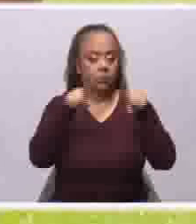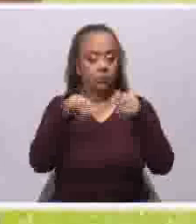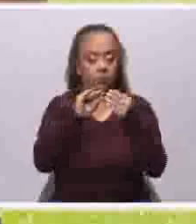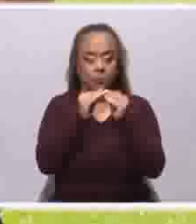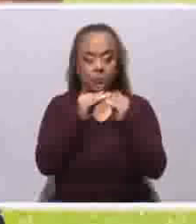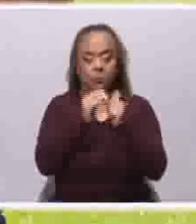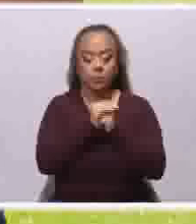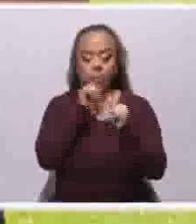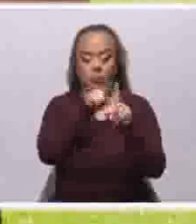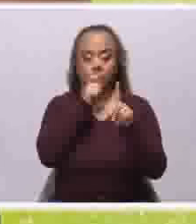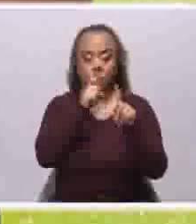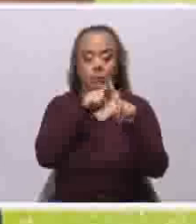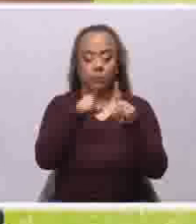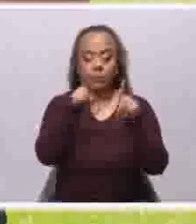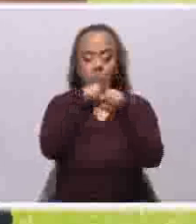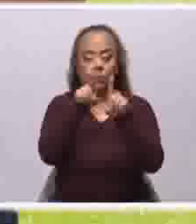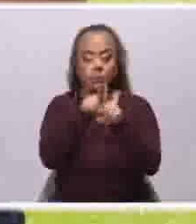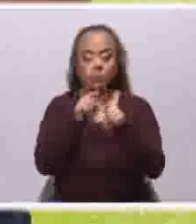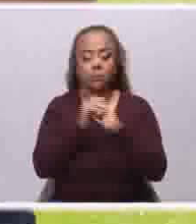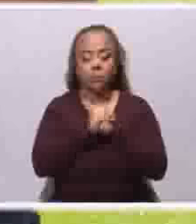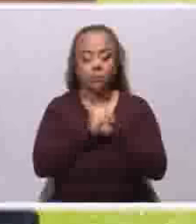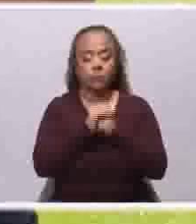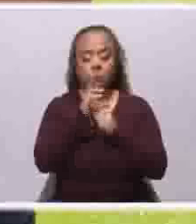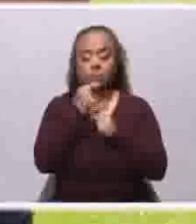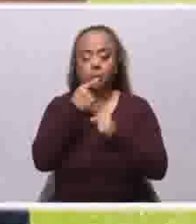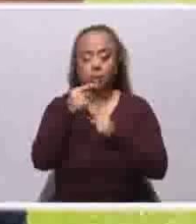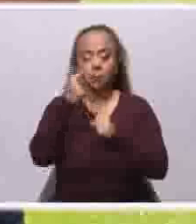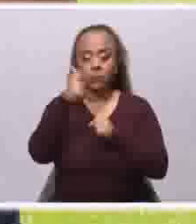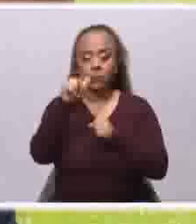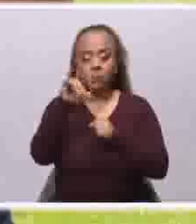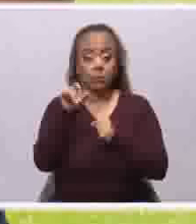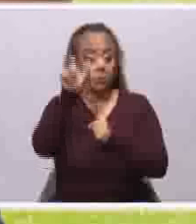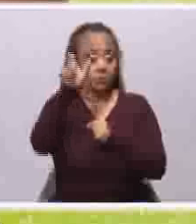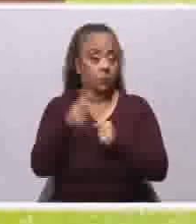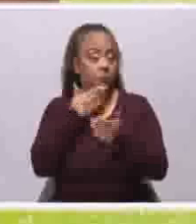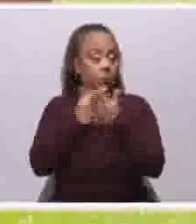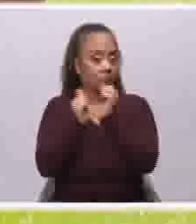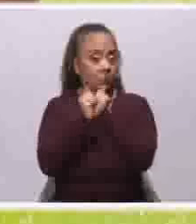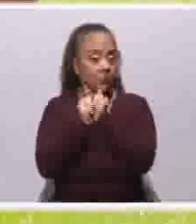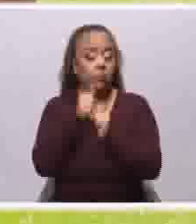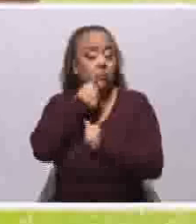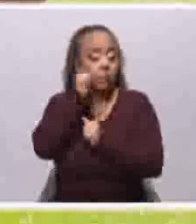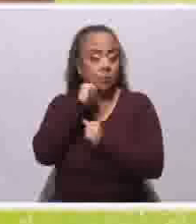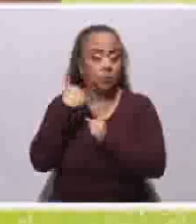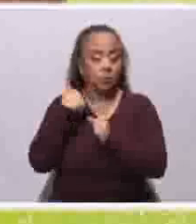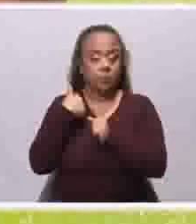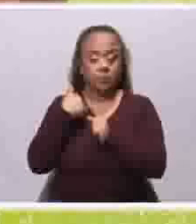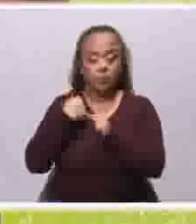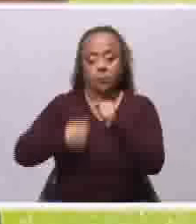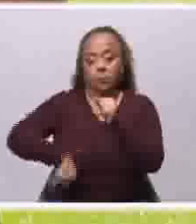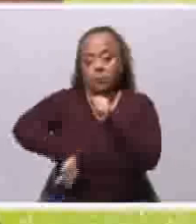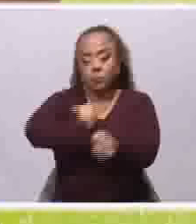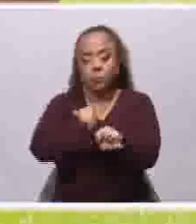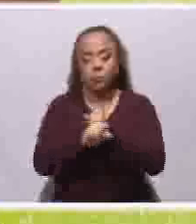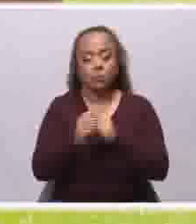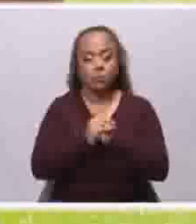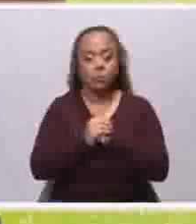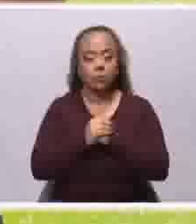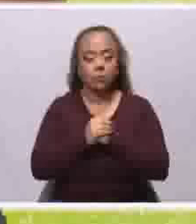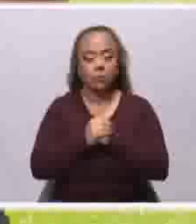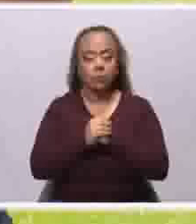referencia pero por ejemplo no nombrar a galo para mí galo un buen torneo incluso ayer termina haciendo el taquito este que